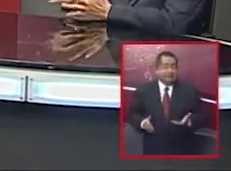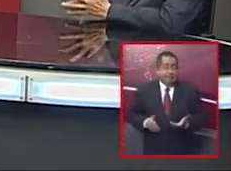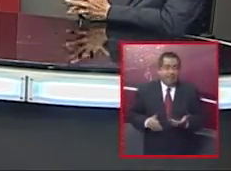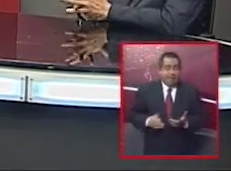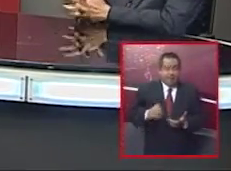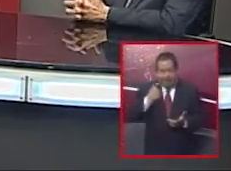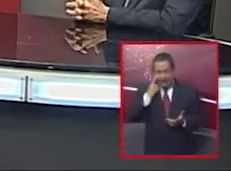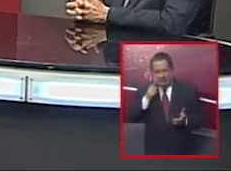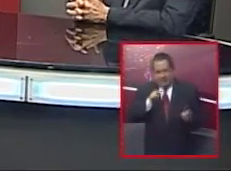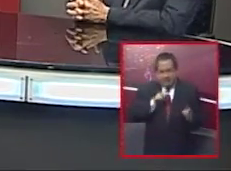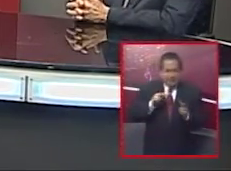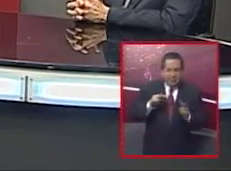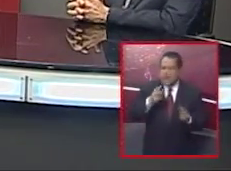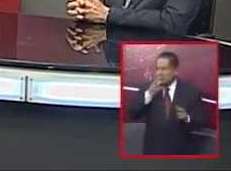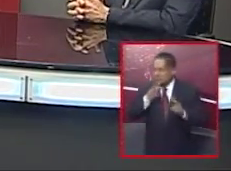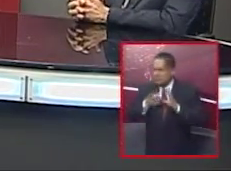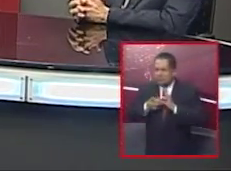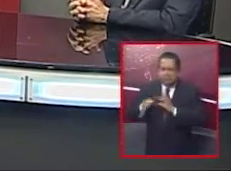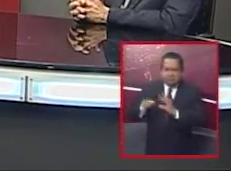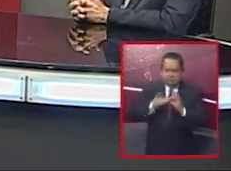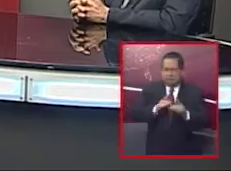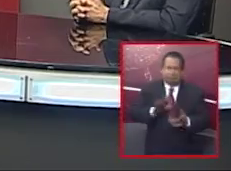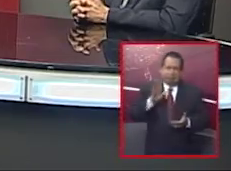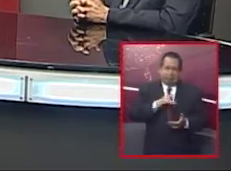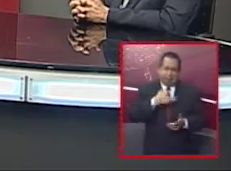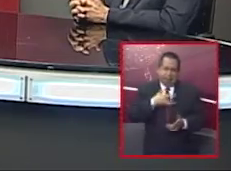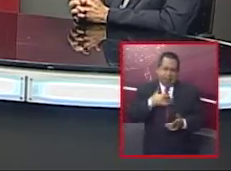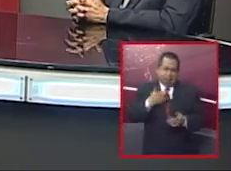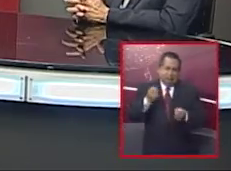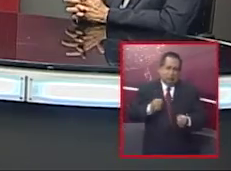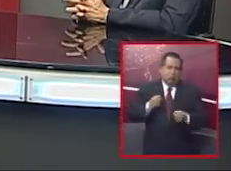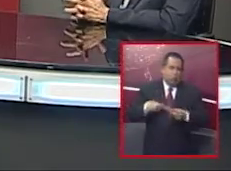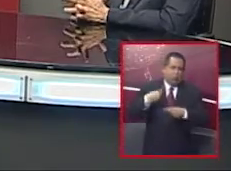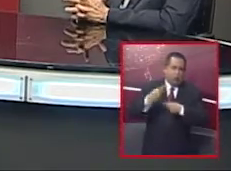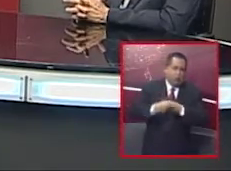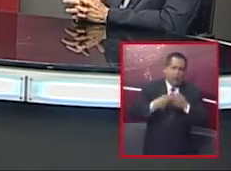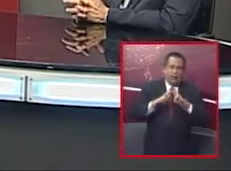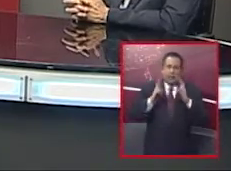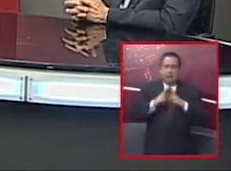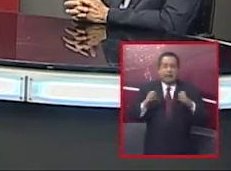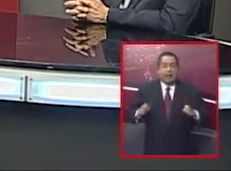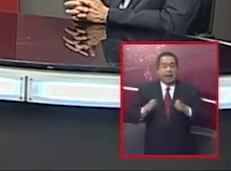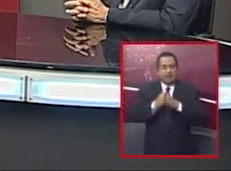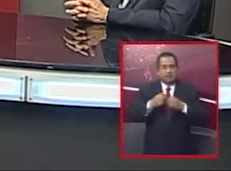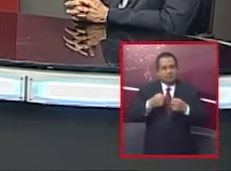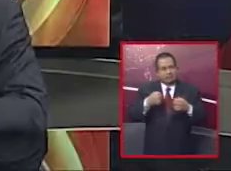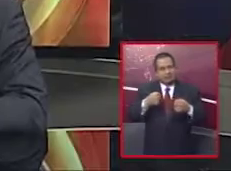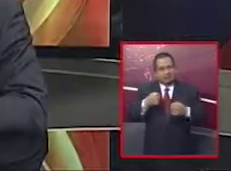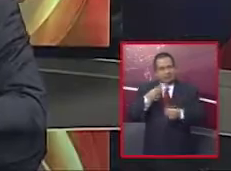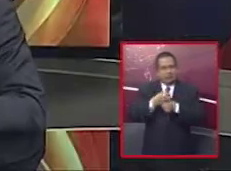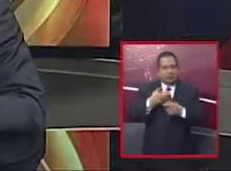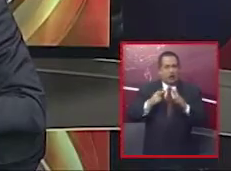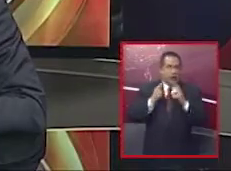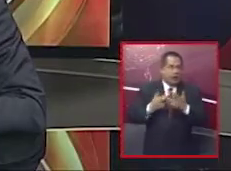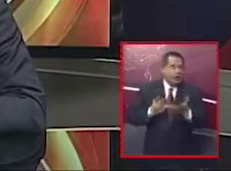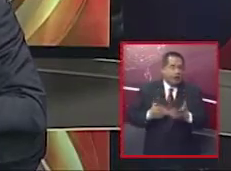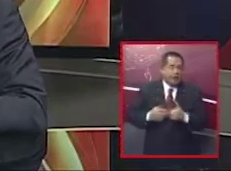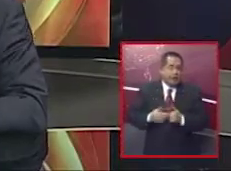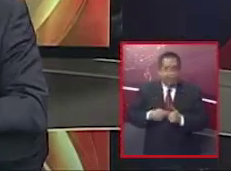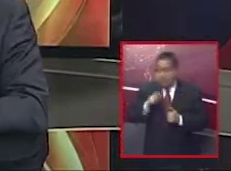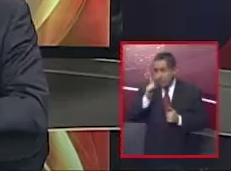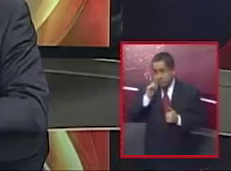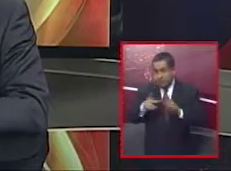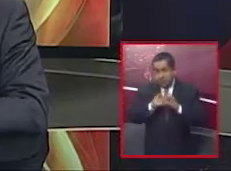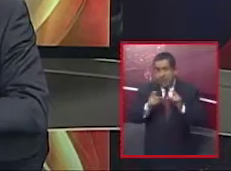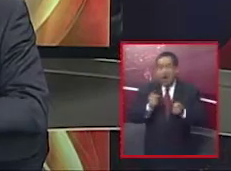porque se decía mucho, ¿no?, que a lo mejor teníamos que ir a un periodo extraordinario. De hecho, incluso se nos